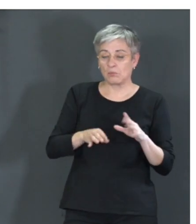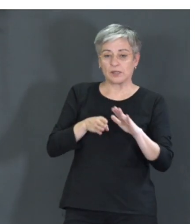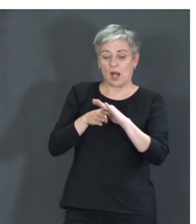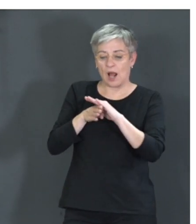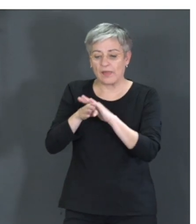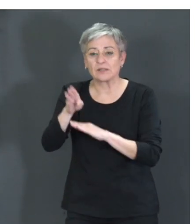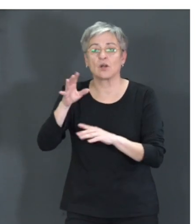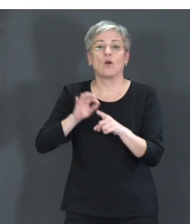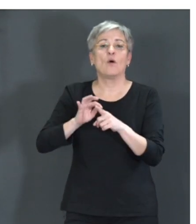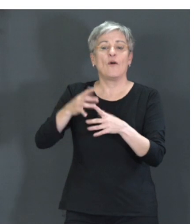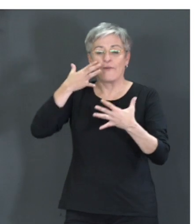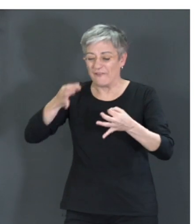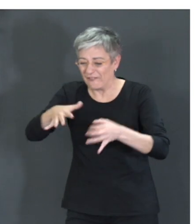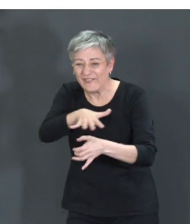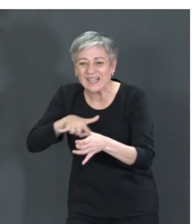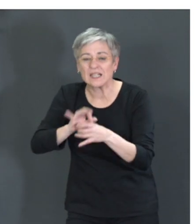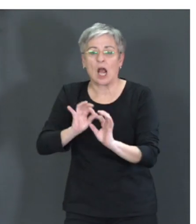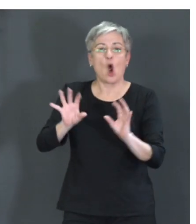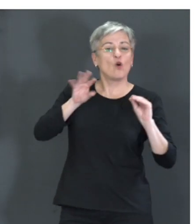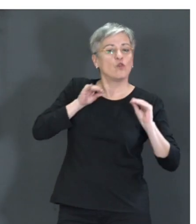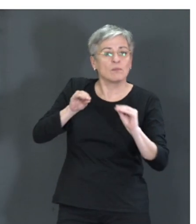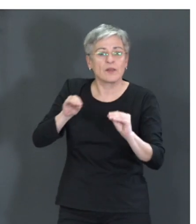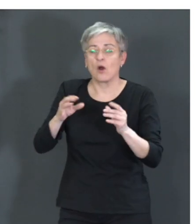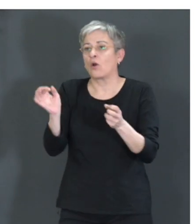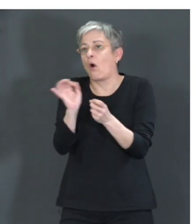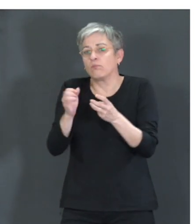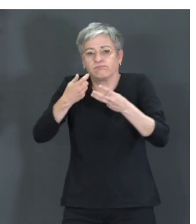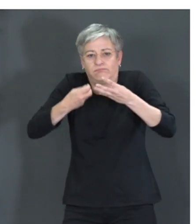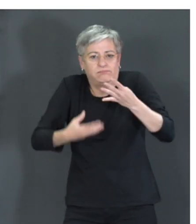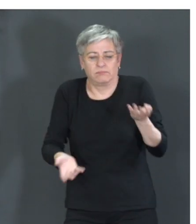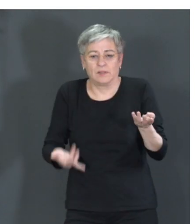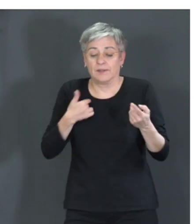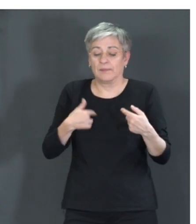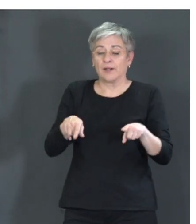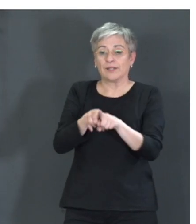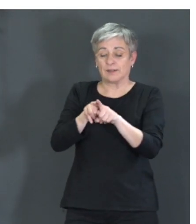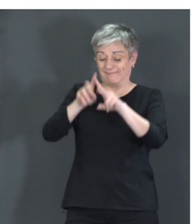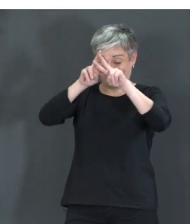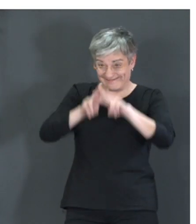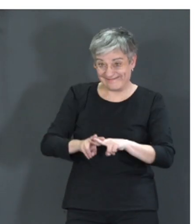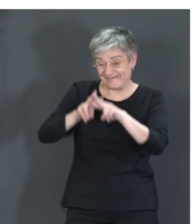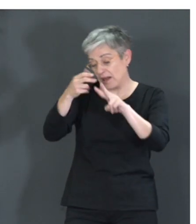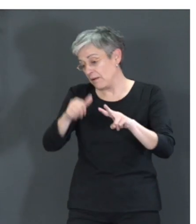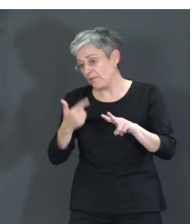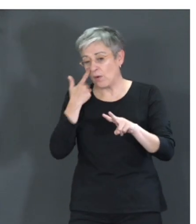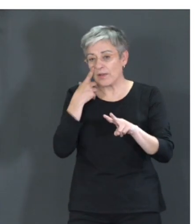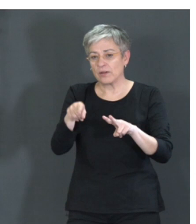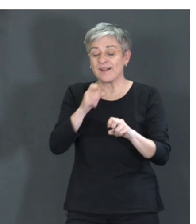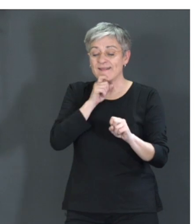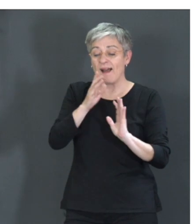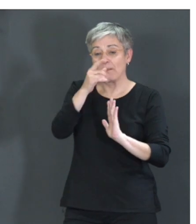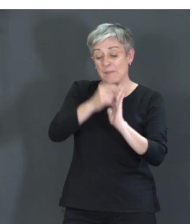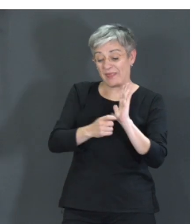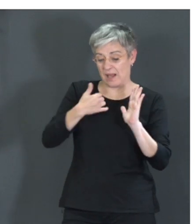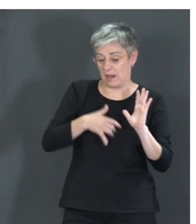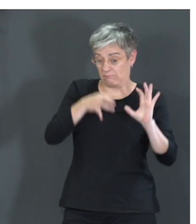de formación, de todo tipo, pero esa reevaluación nos indicará si las medidas que ya de